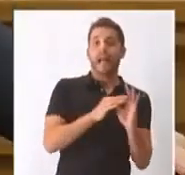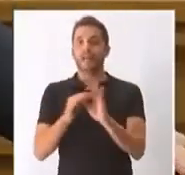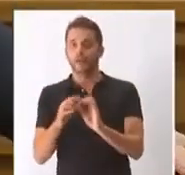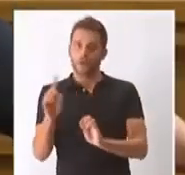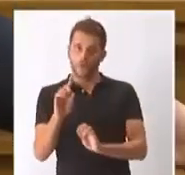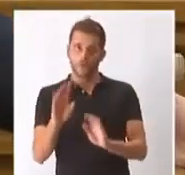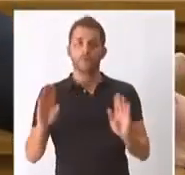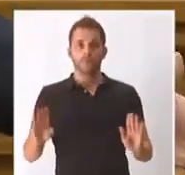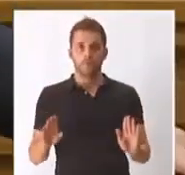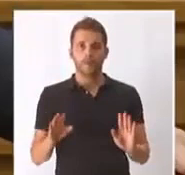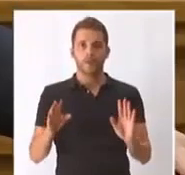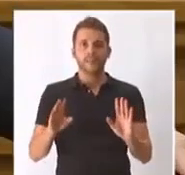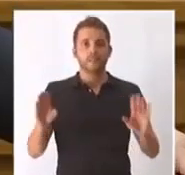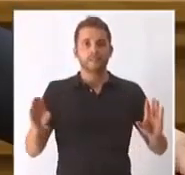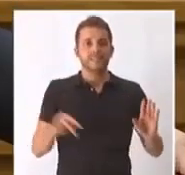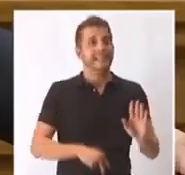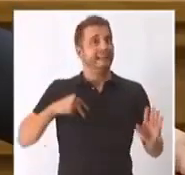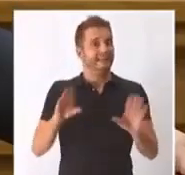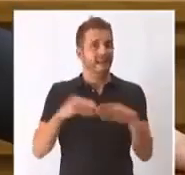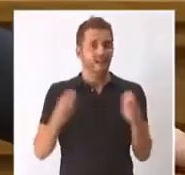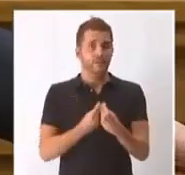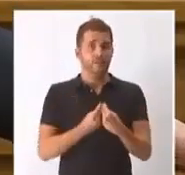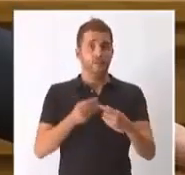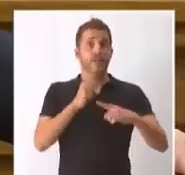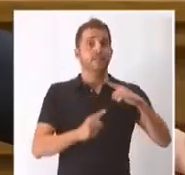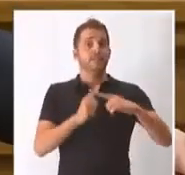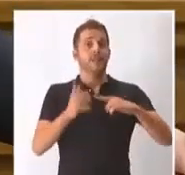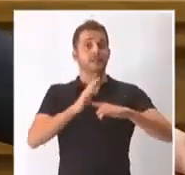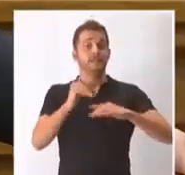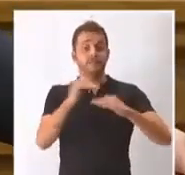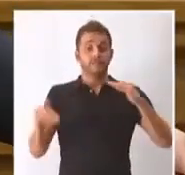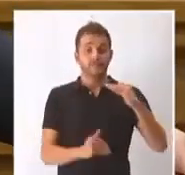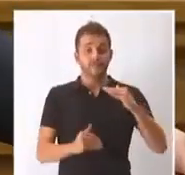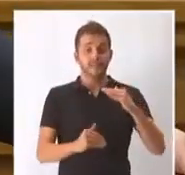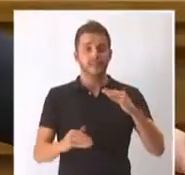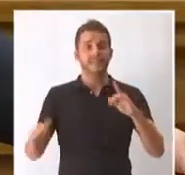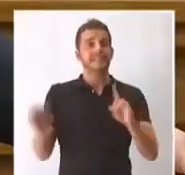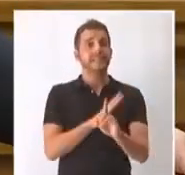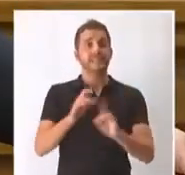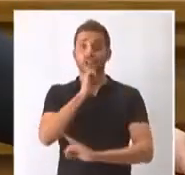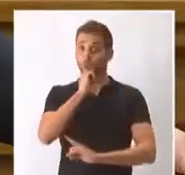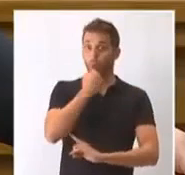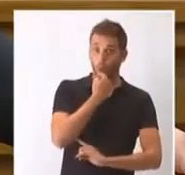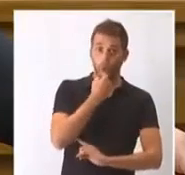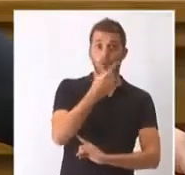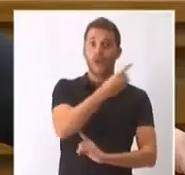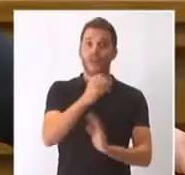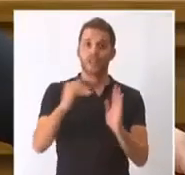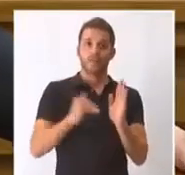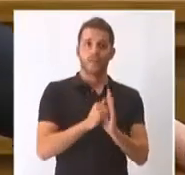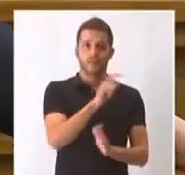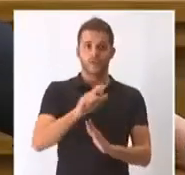pero pero pero en conjunto castilla la mancha está por debajo de la media nacional en delitos de odio por cada 100.000 habitantes